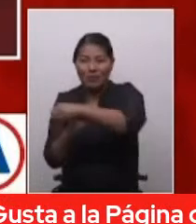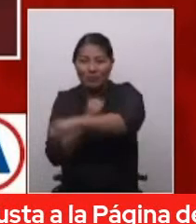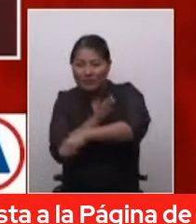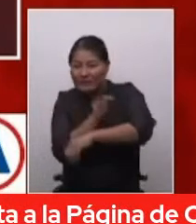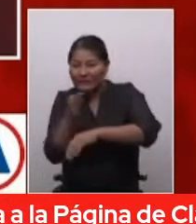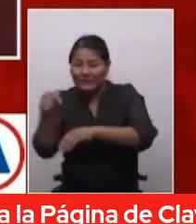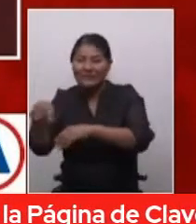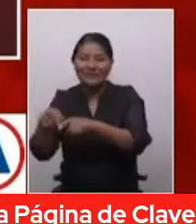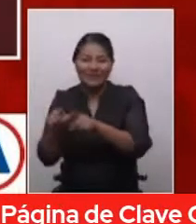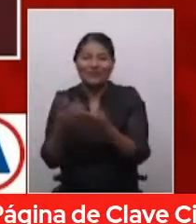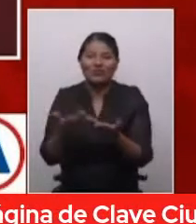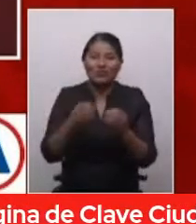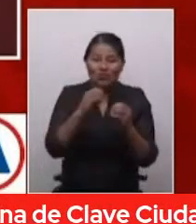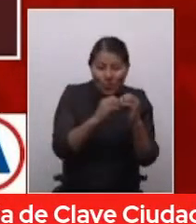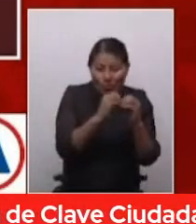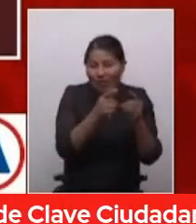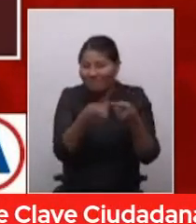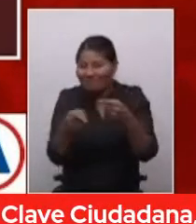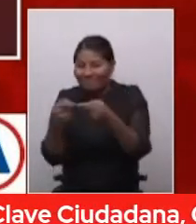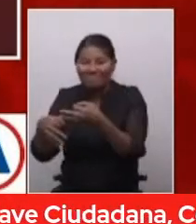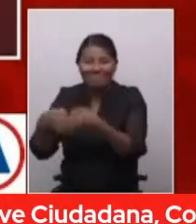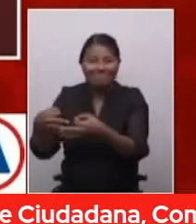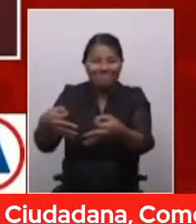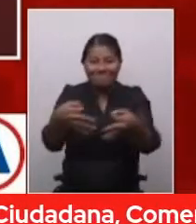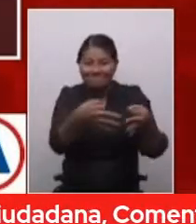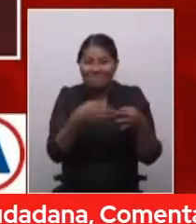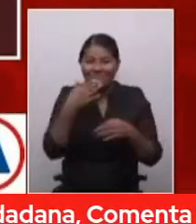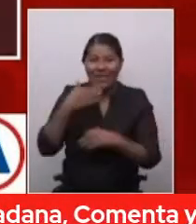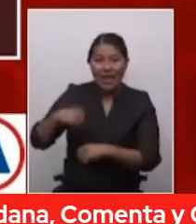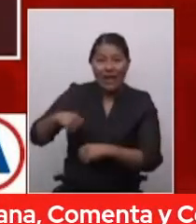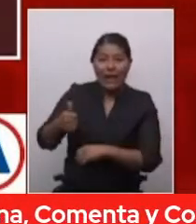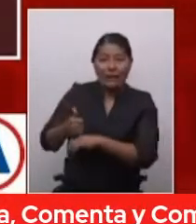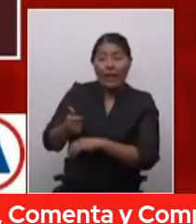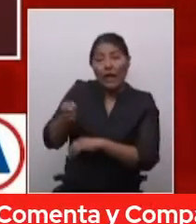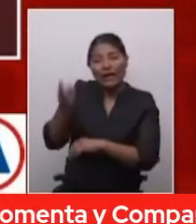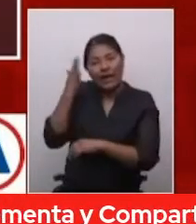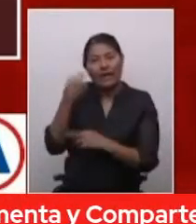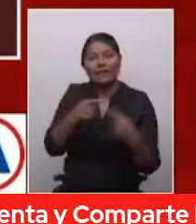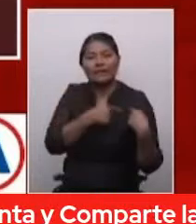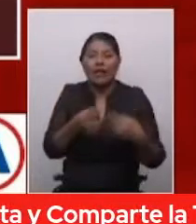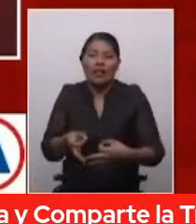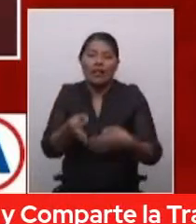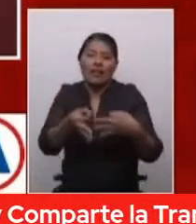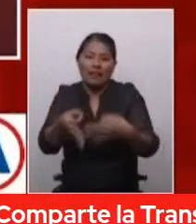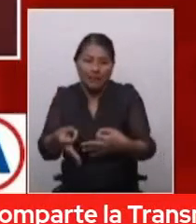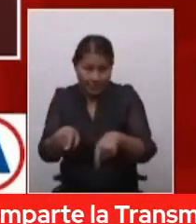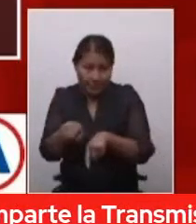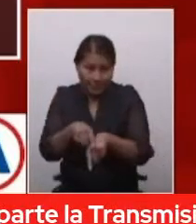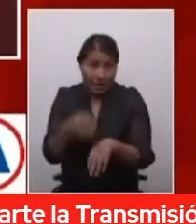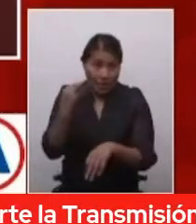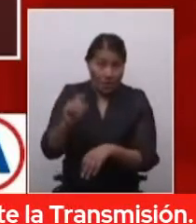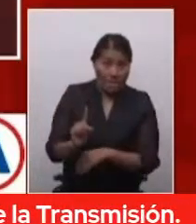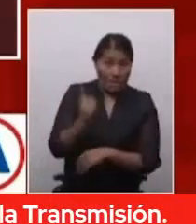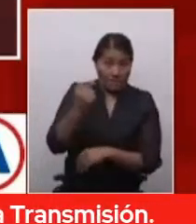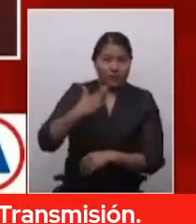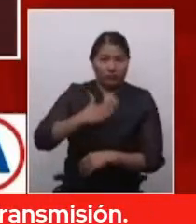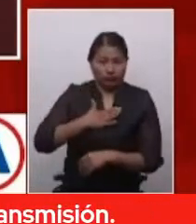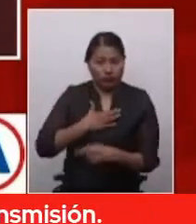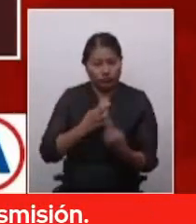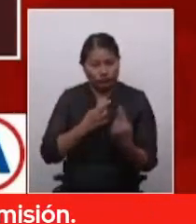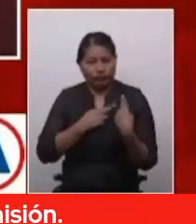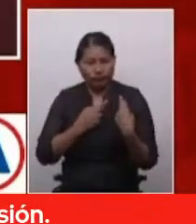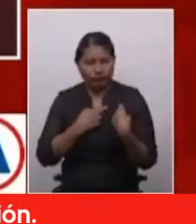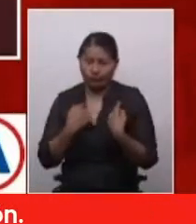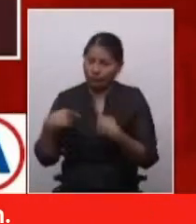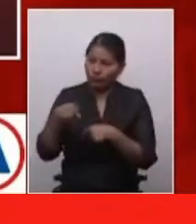por falta de liderazgo, por desidia del alcalde de Lima, lamentablemente han quedado atrás. Por ello, desde el primer día que ocupemos